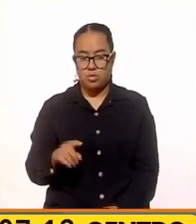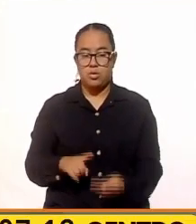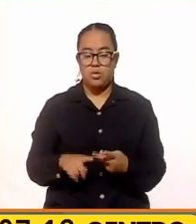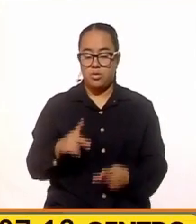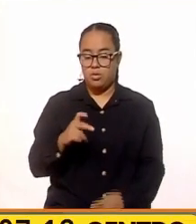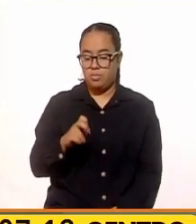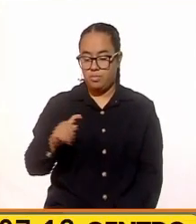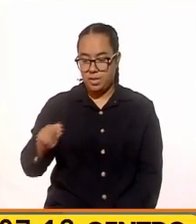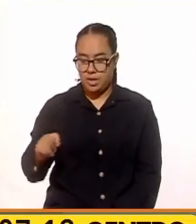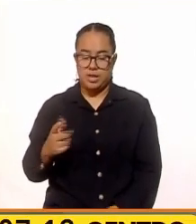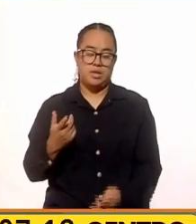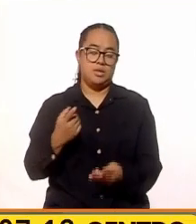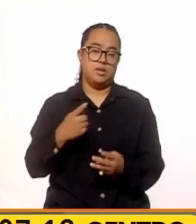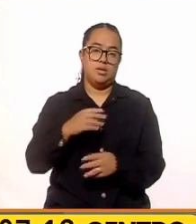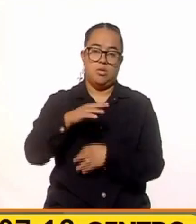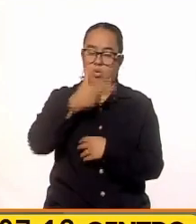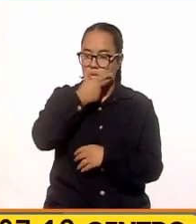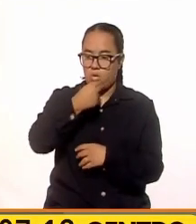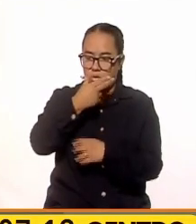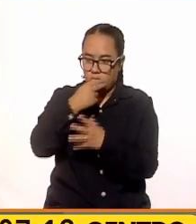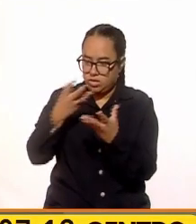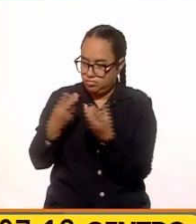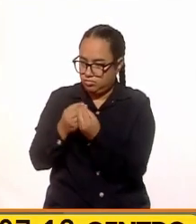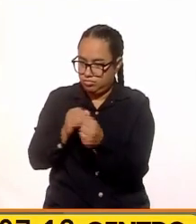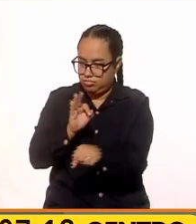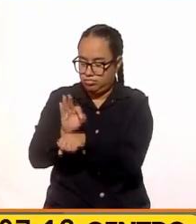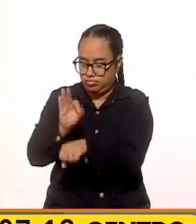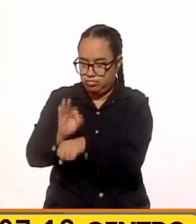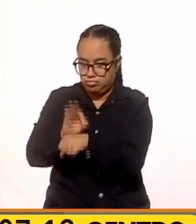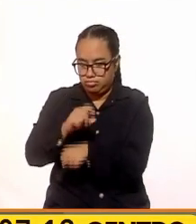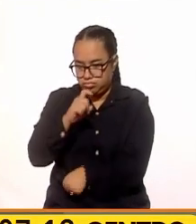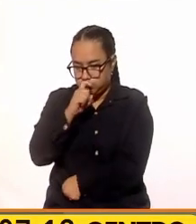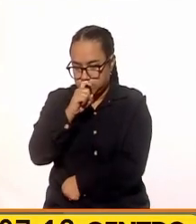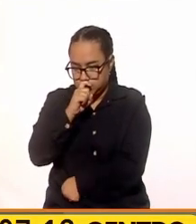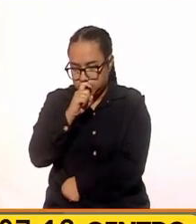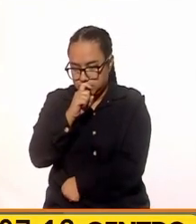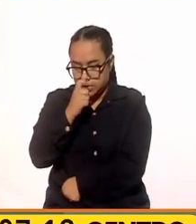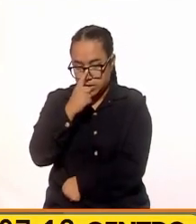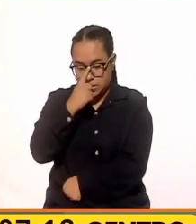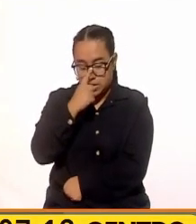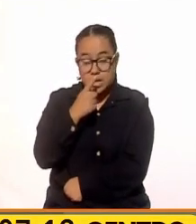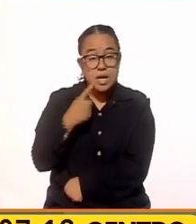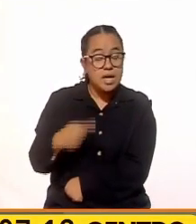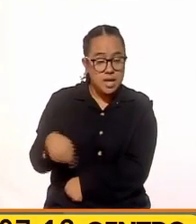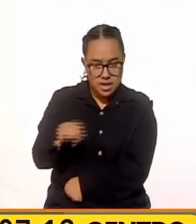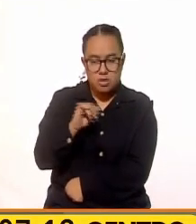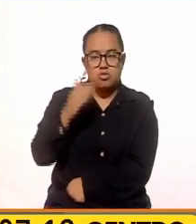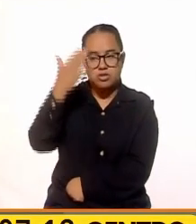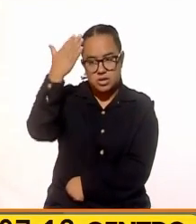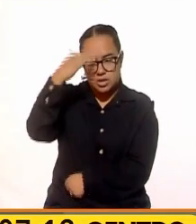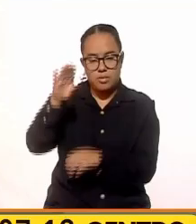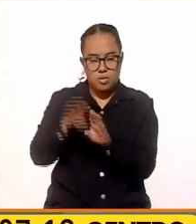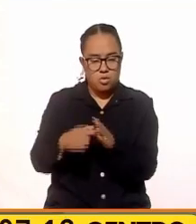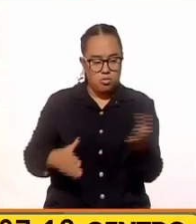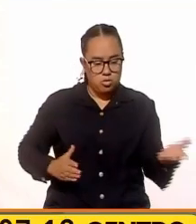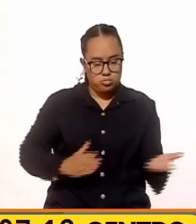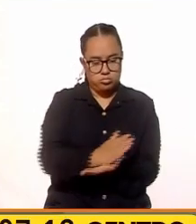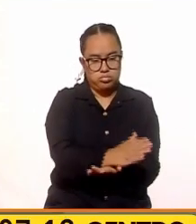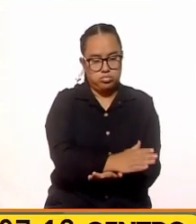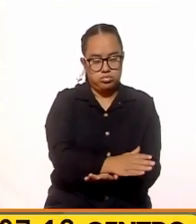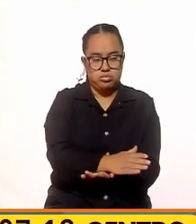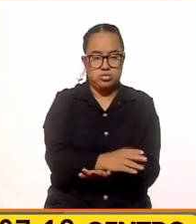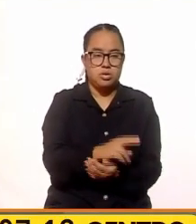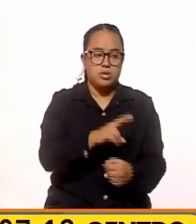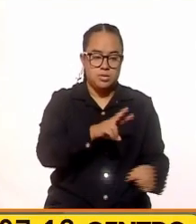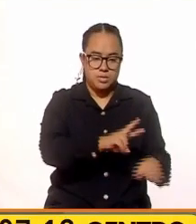Hegseth, hombres leales y cercanos a Nicolás Maduro, enterados precisamente, ellos sí, de esta operación, de esta incursión